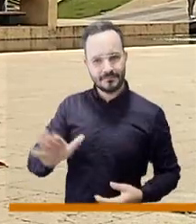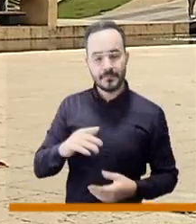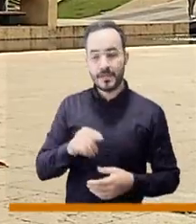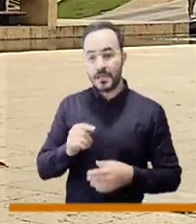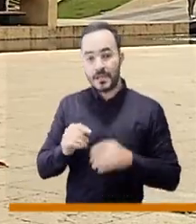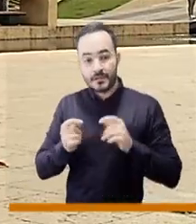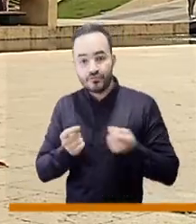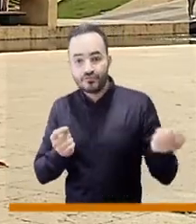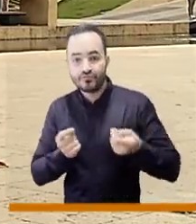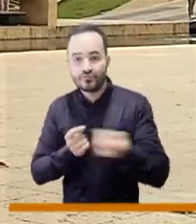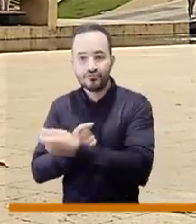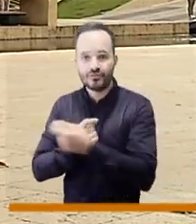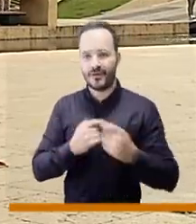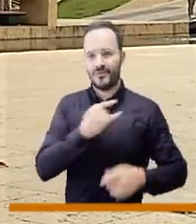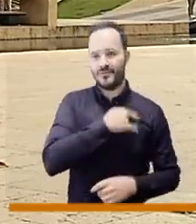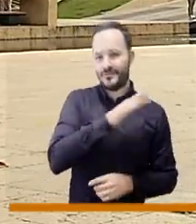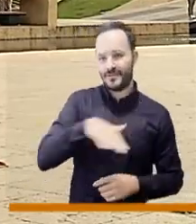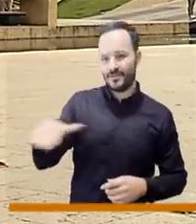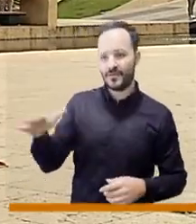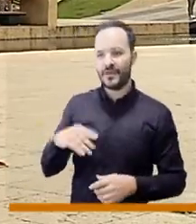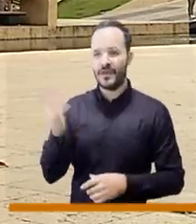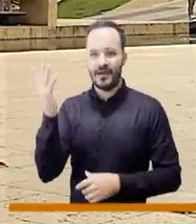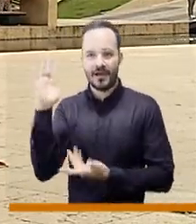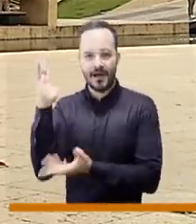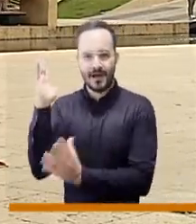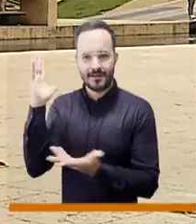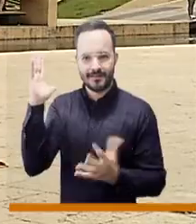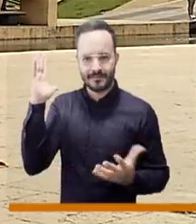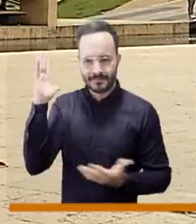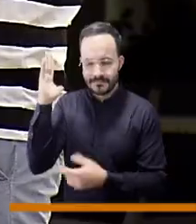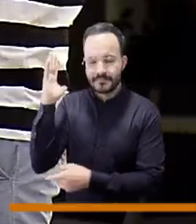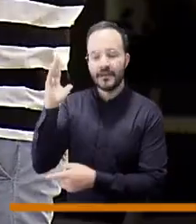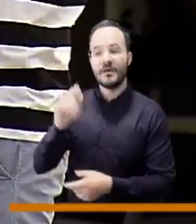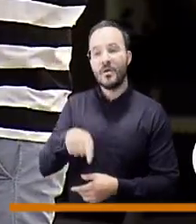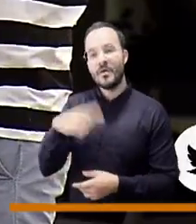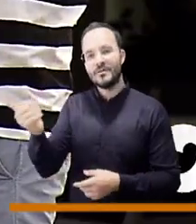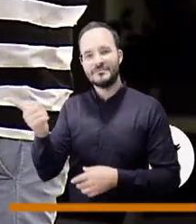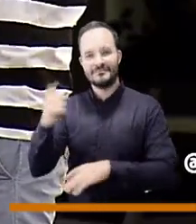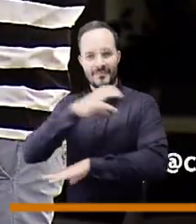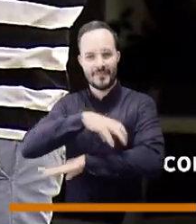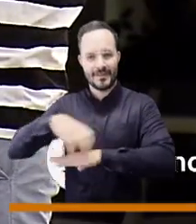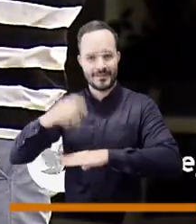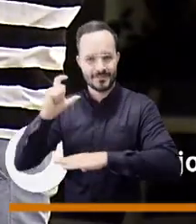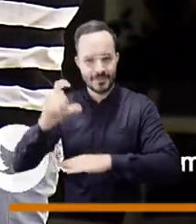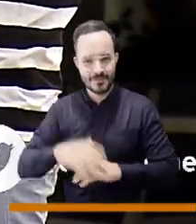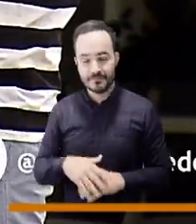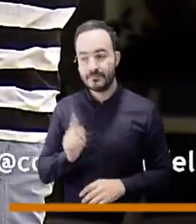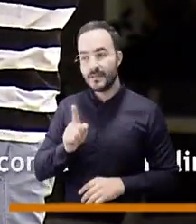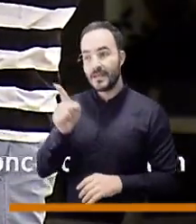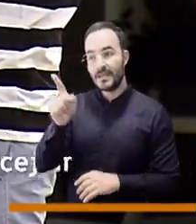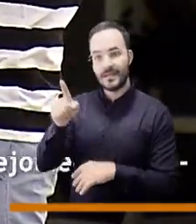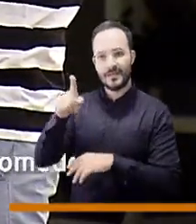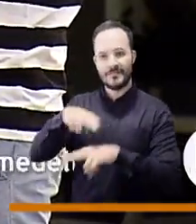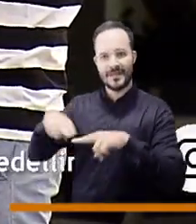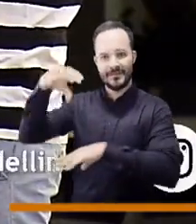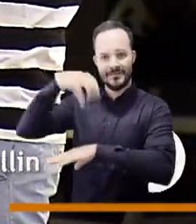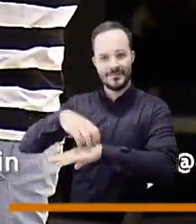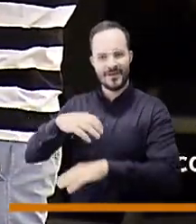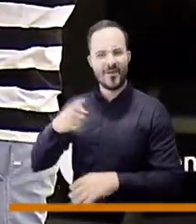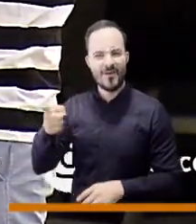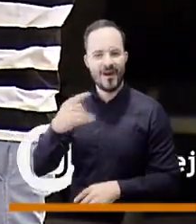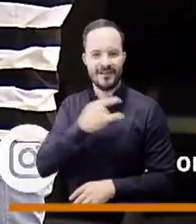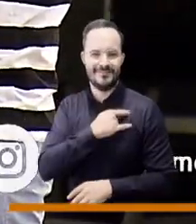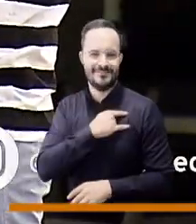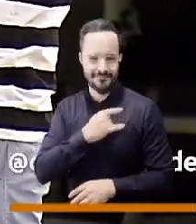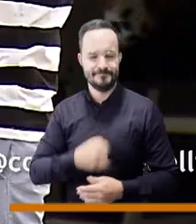están la Universidad de Antioquia, el Jardín Botánico, el Parque Explora y la Estación Universidad del